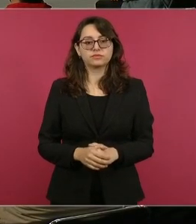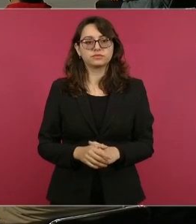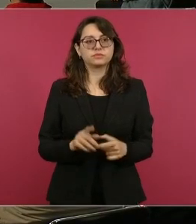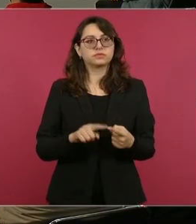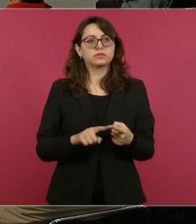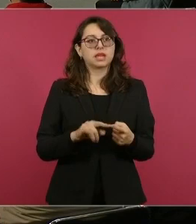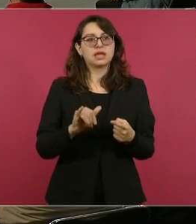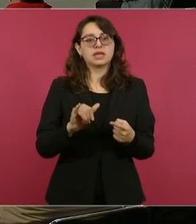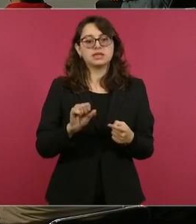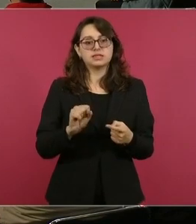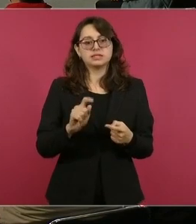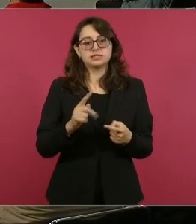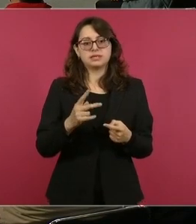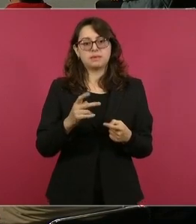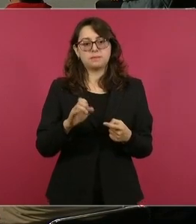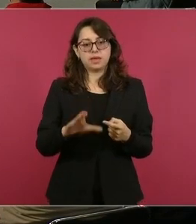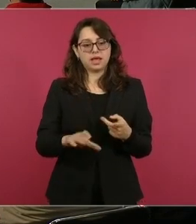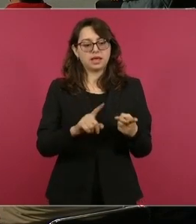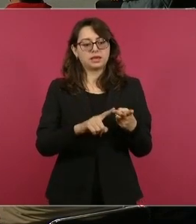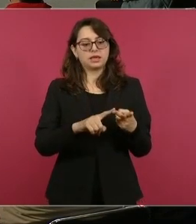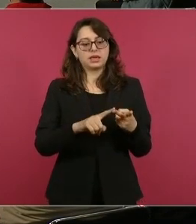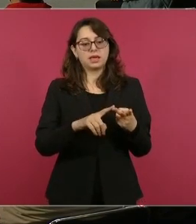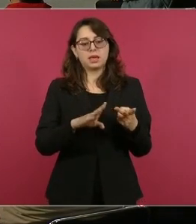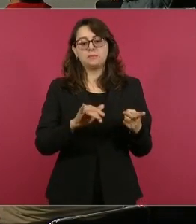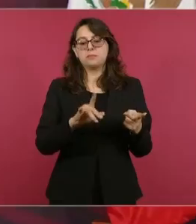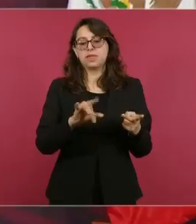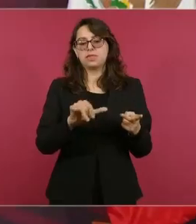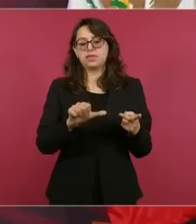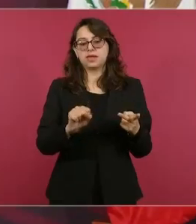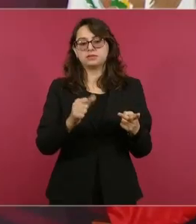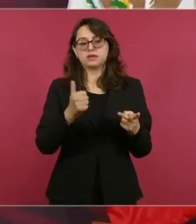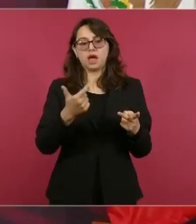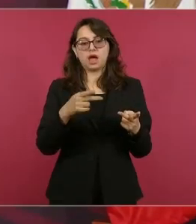en Medias Aguas, otra base naval.